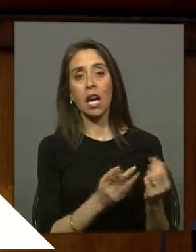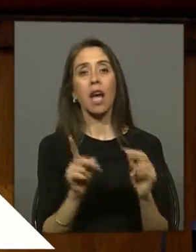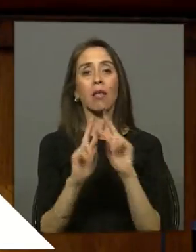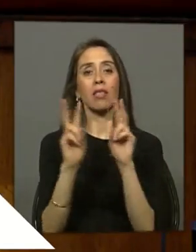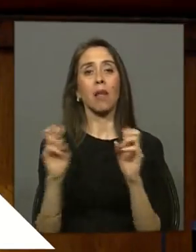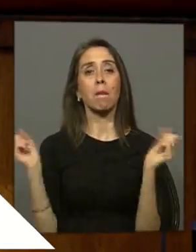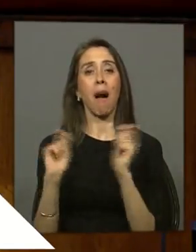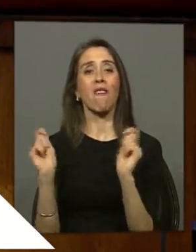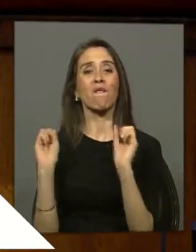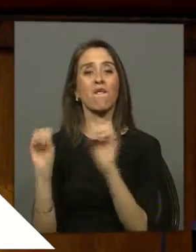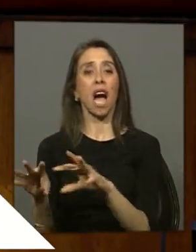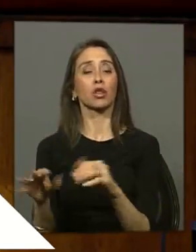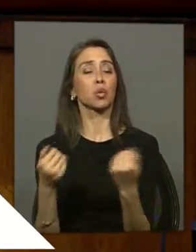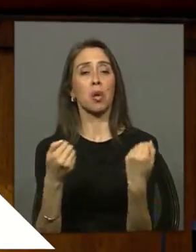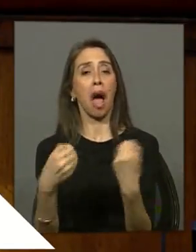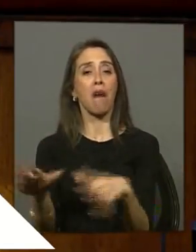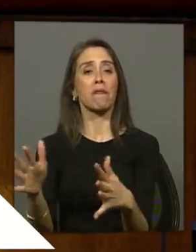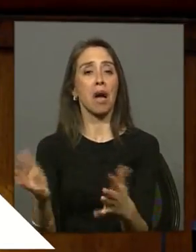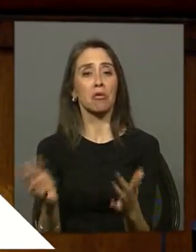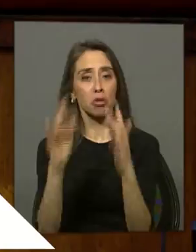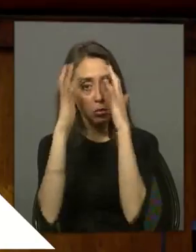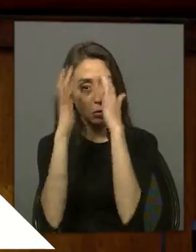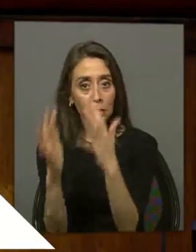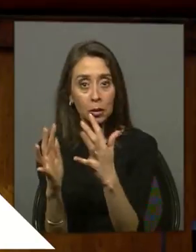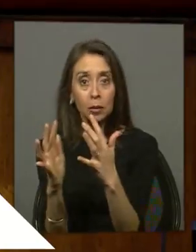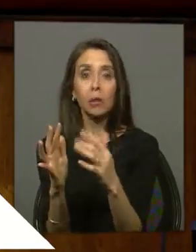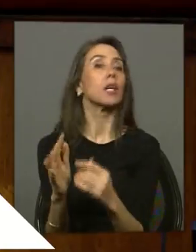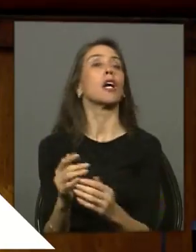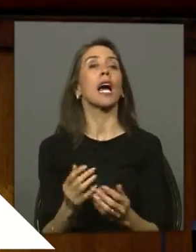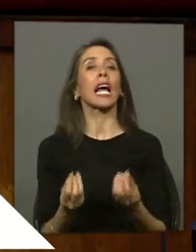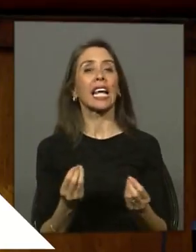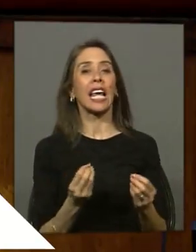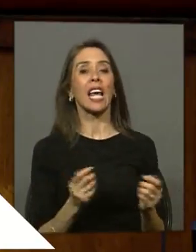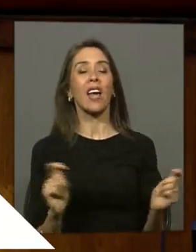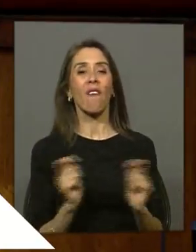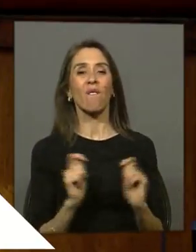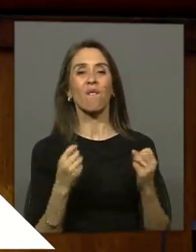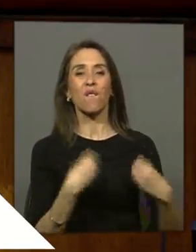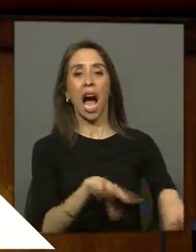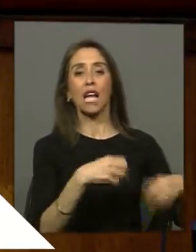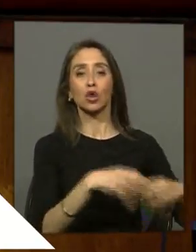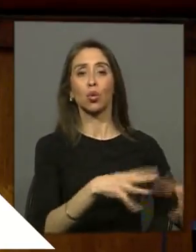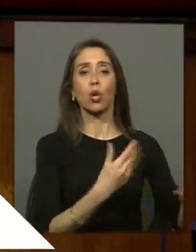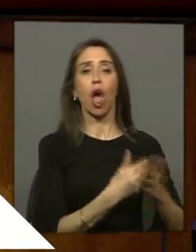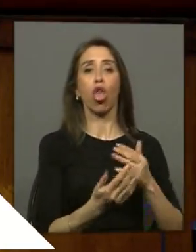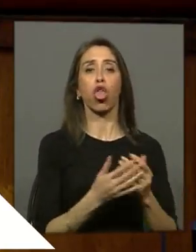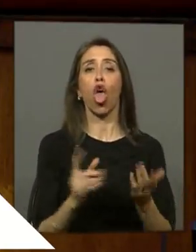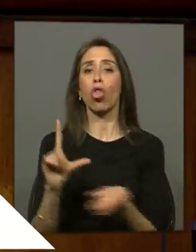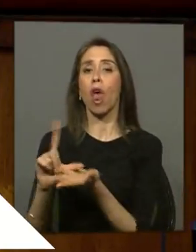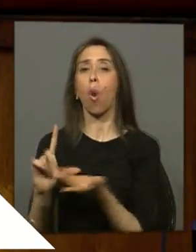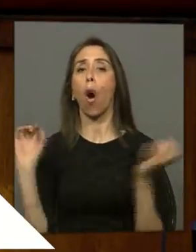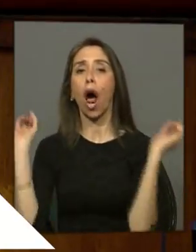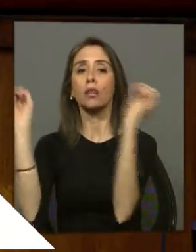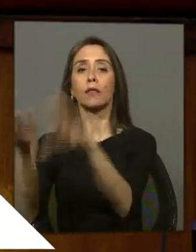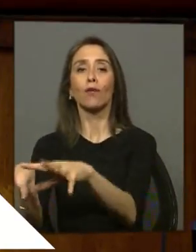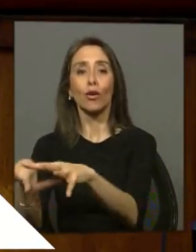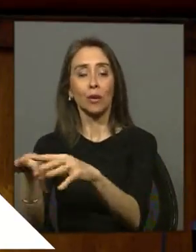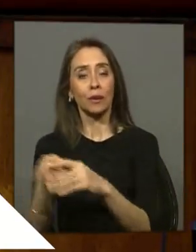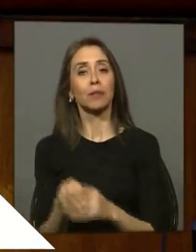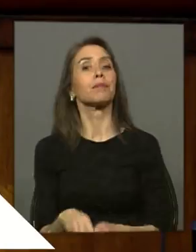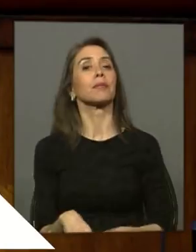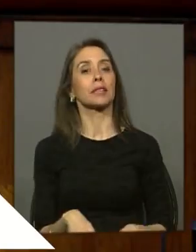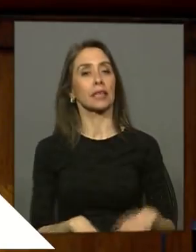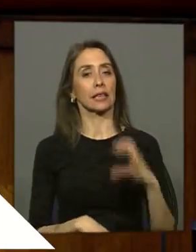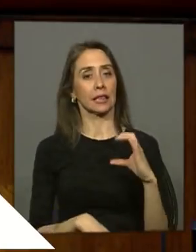materia sensible como es la disposición final de residuos sólidos letra C se aprecia una